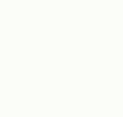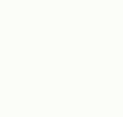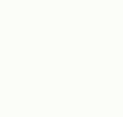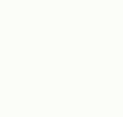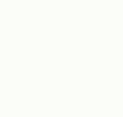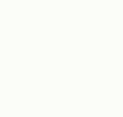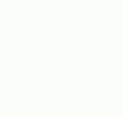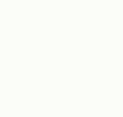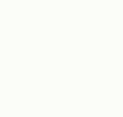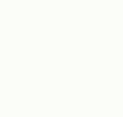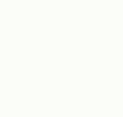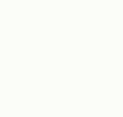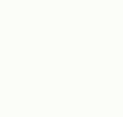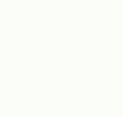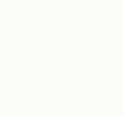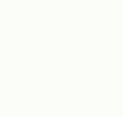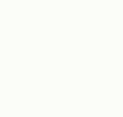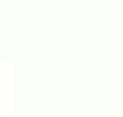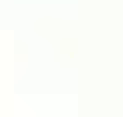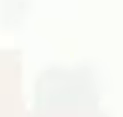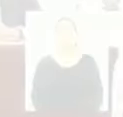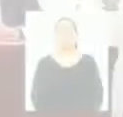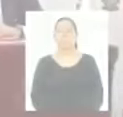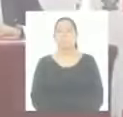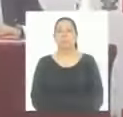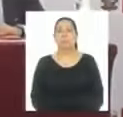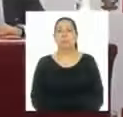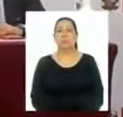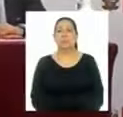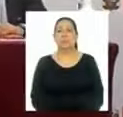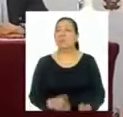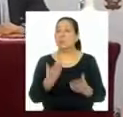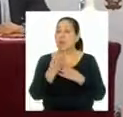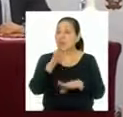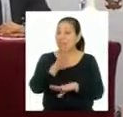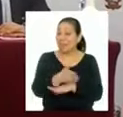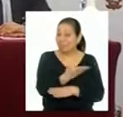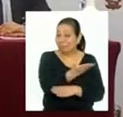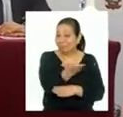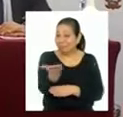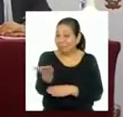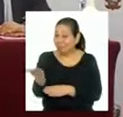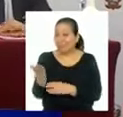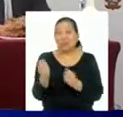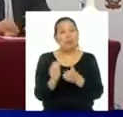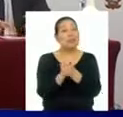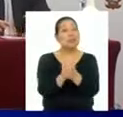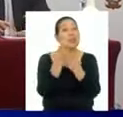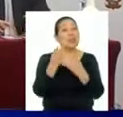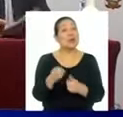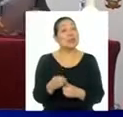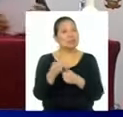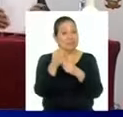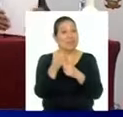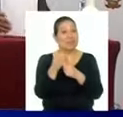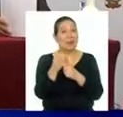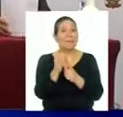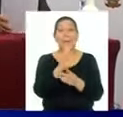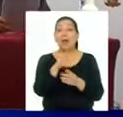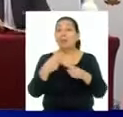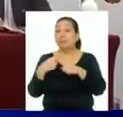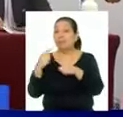Bicentenario del Perú 2021. Muchas gracias. Muy buenas tardes con todos y con todas. Un saludo especial a